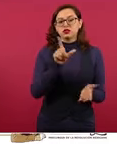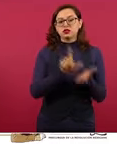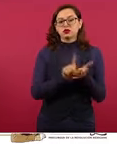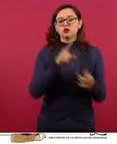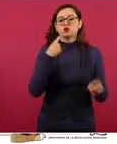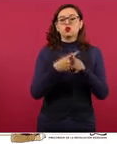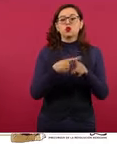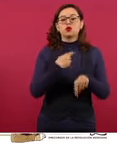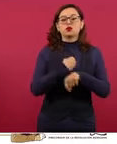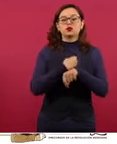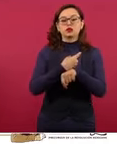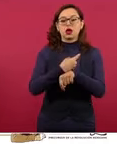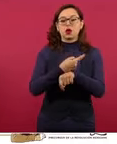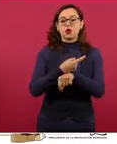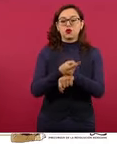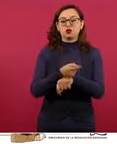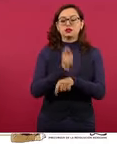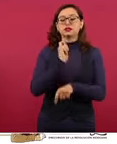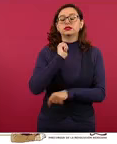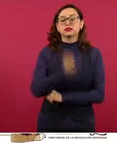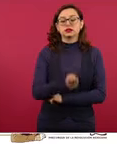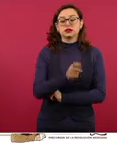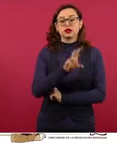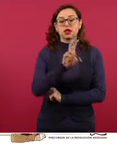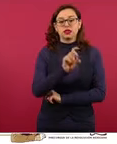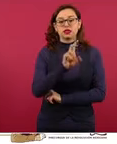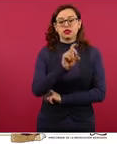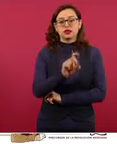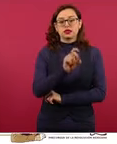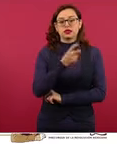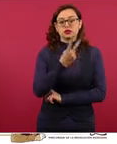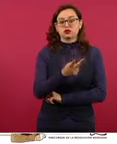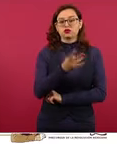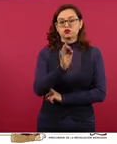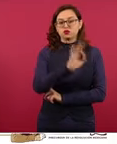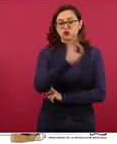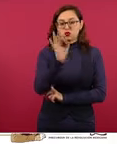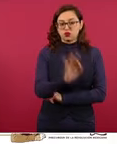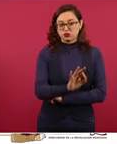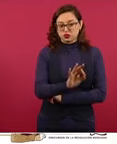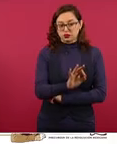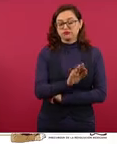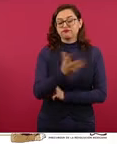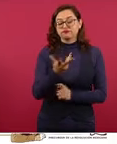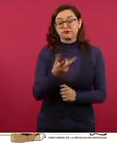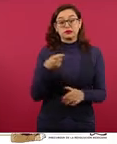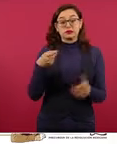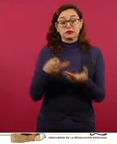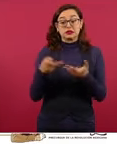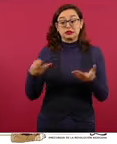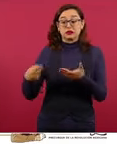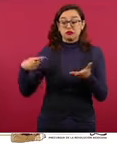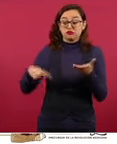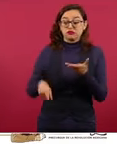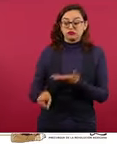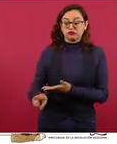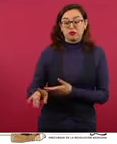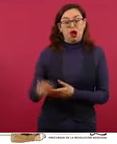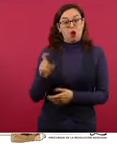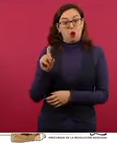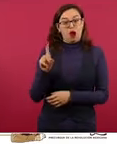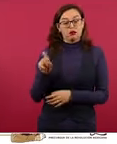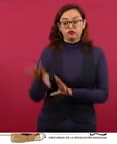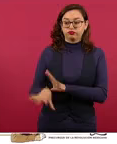abastecimiento de la zona industrial viene y proviene principalmente de la fuente subterránea de un 32.3